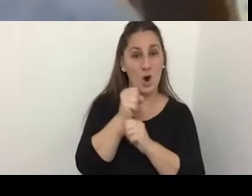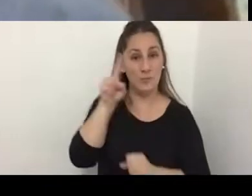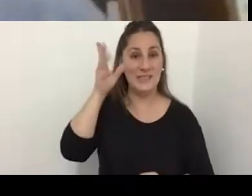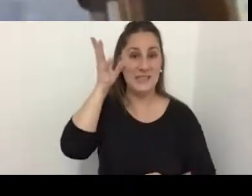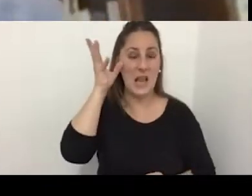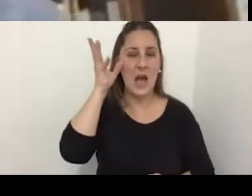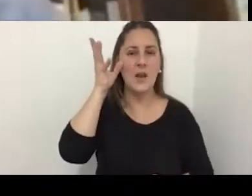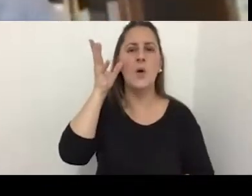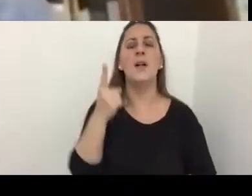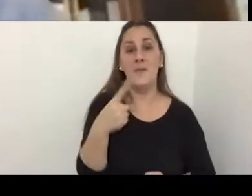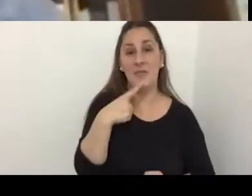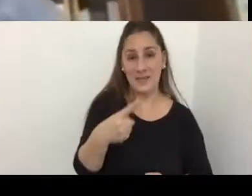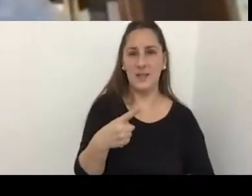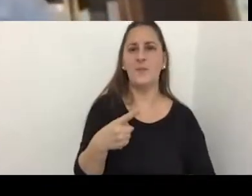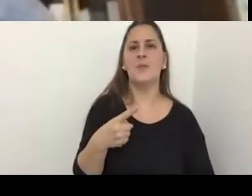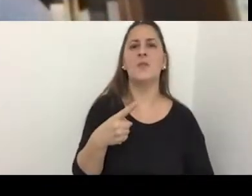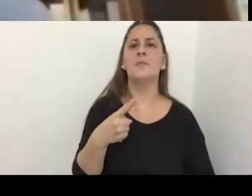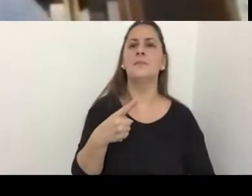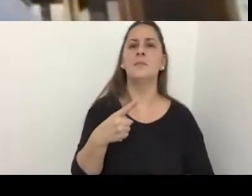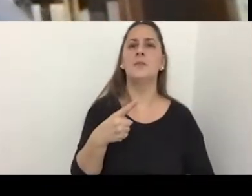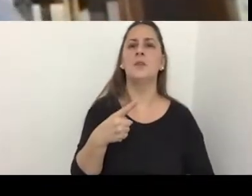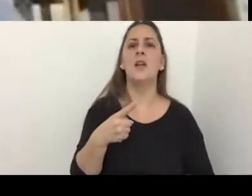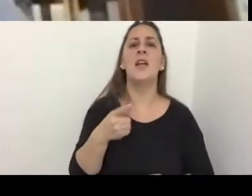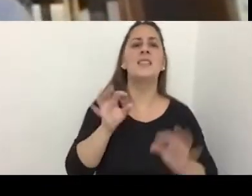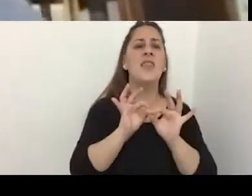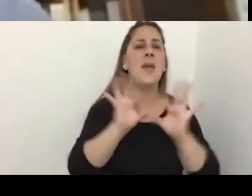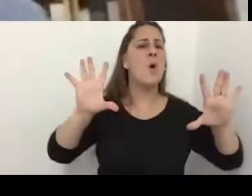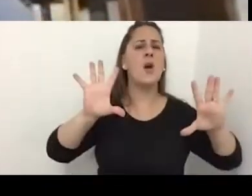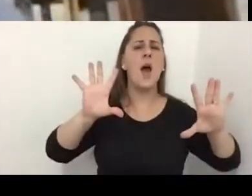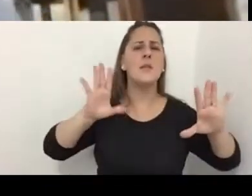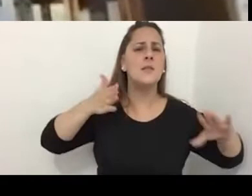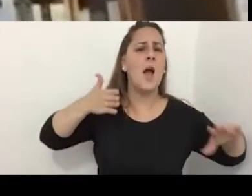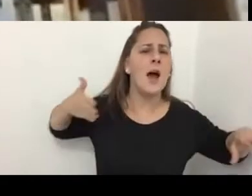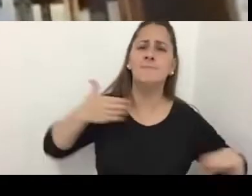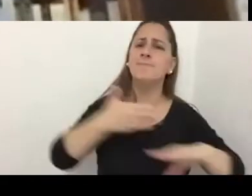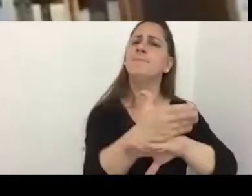de los lugares a donde no ha entrado la democracia es a la empresa.